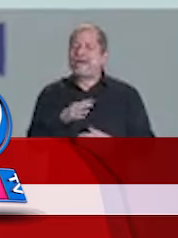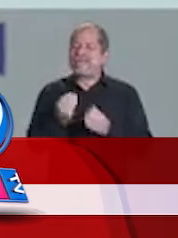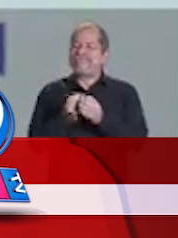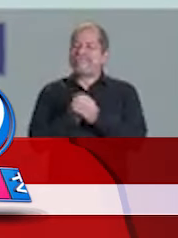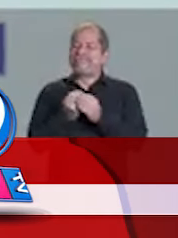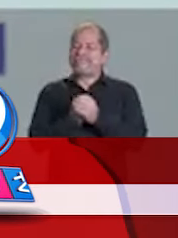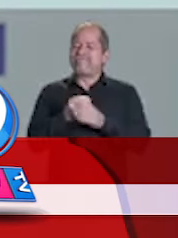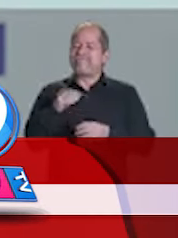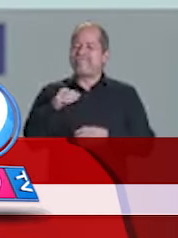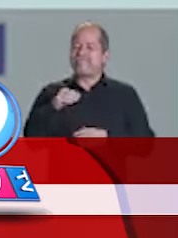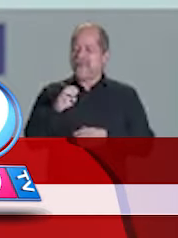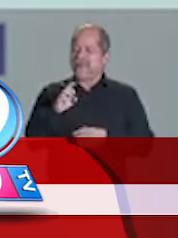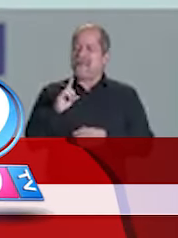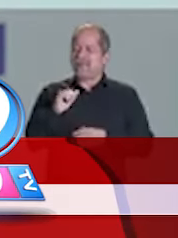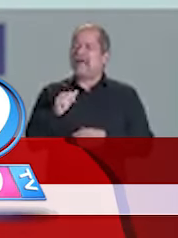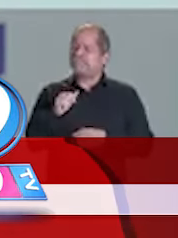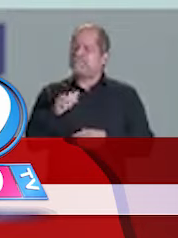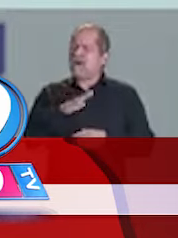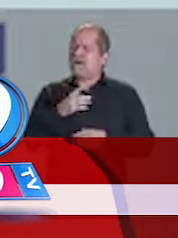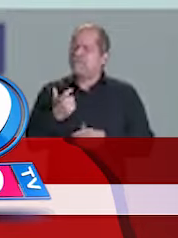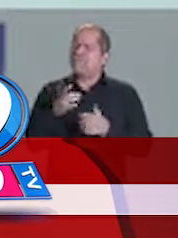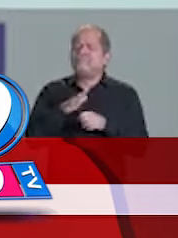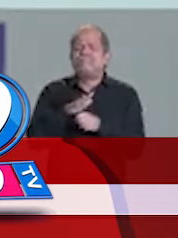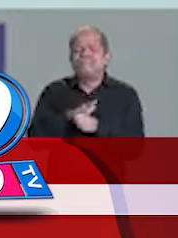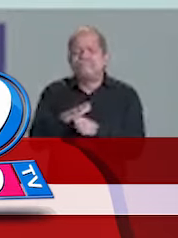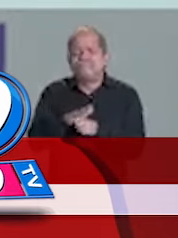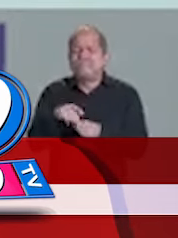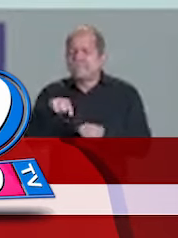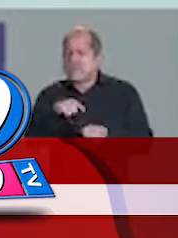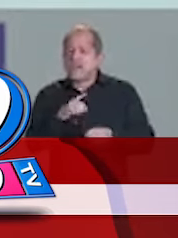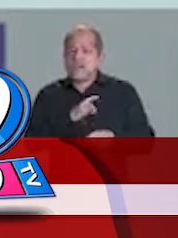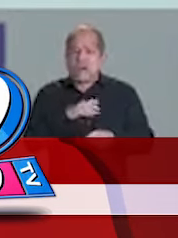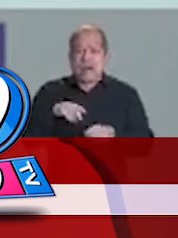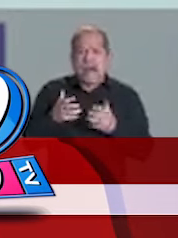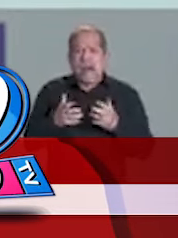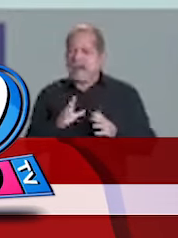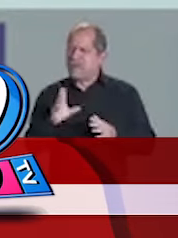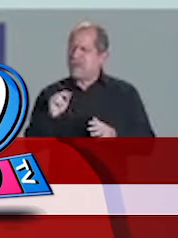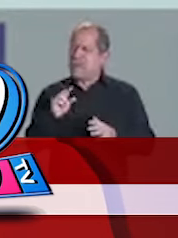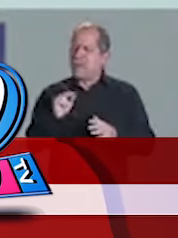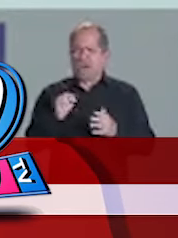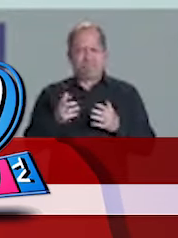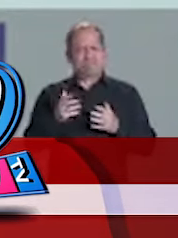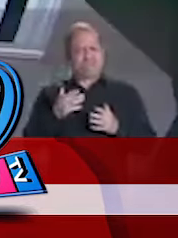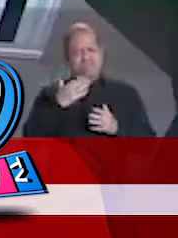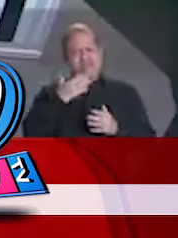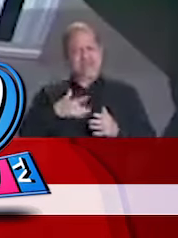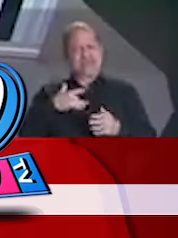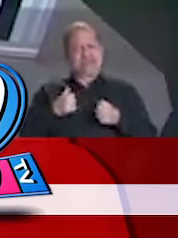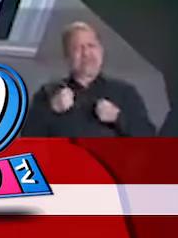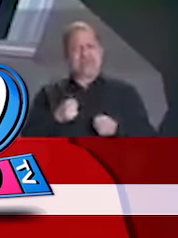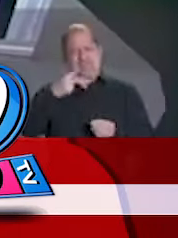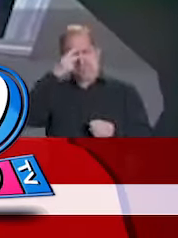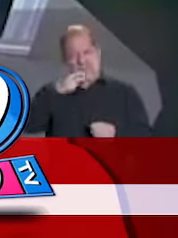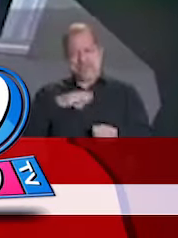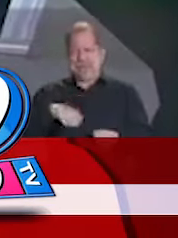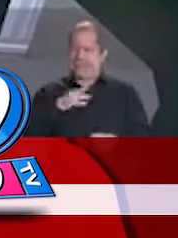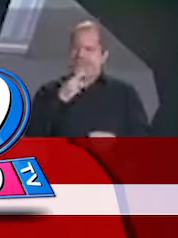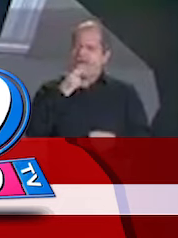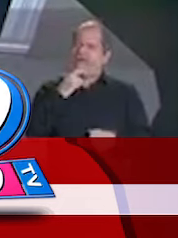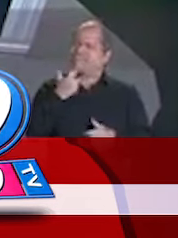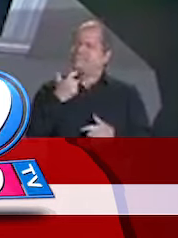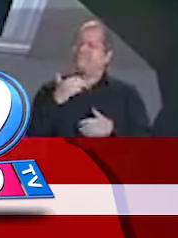juntos construyamos entre todos un México próspero y en paz. Xóchitl Gálvez fue la que mejor hizo su